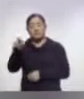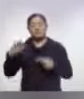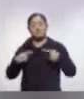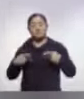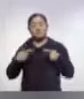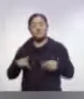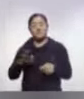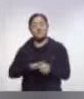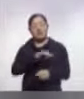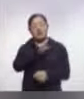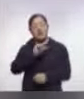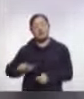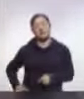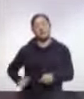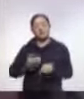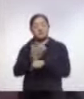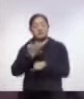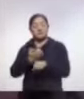Administración Estatal.